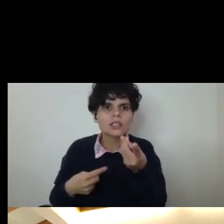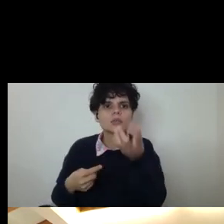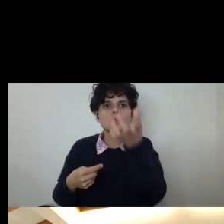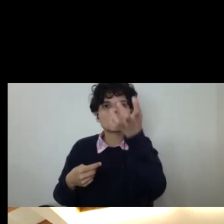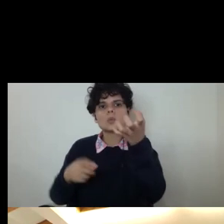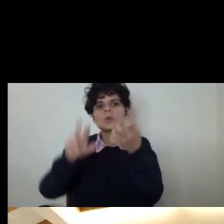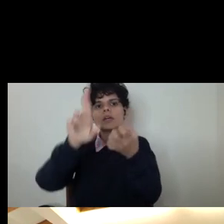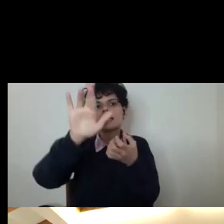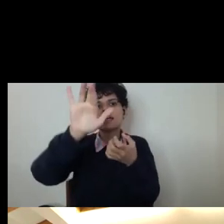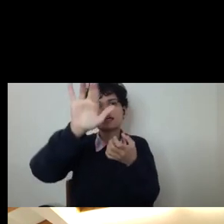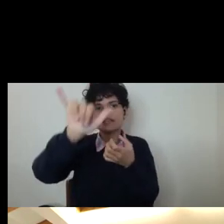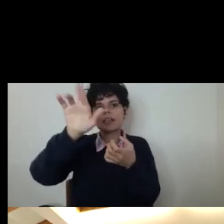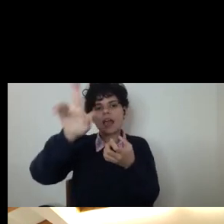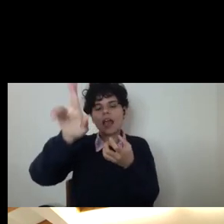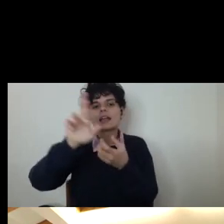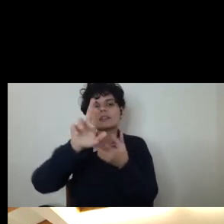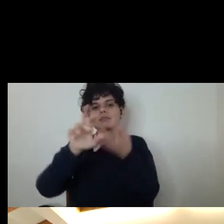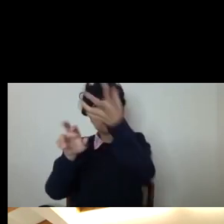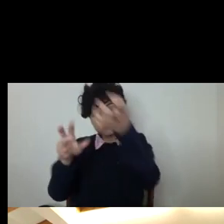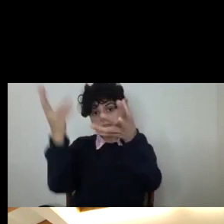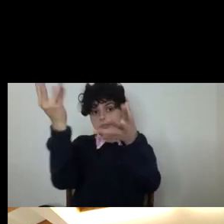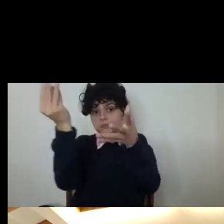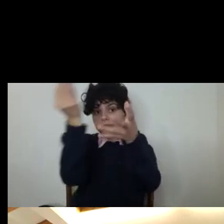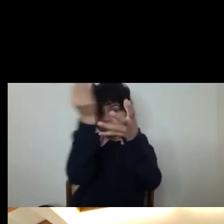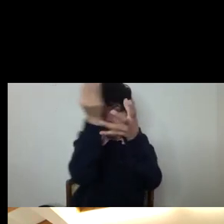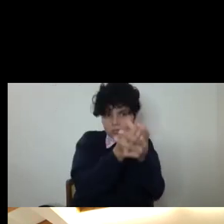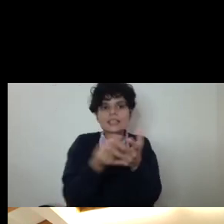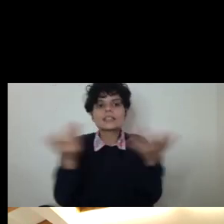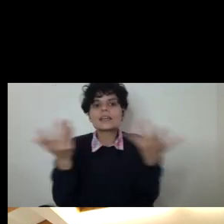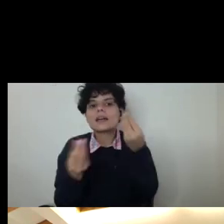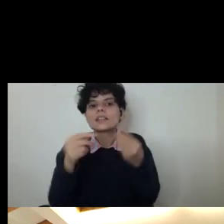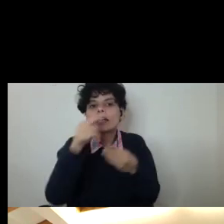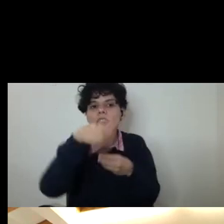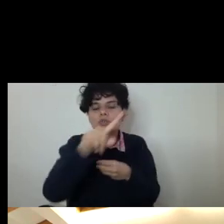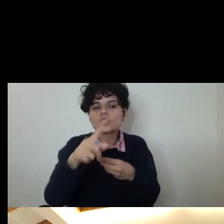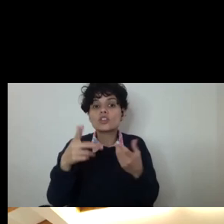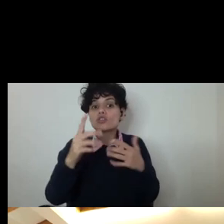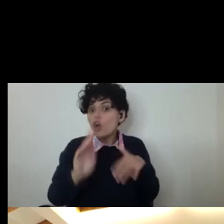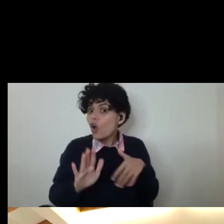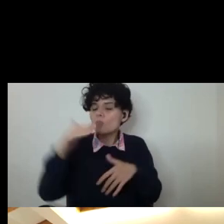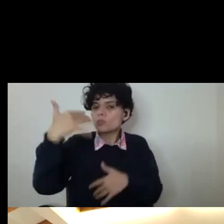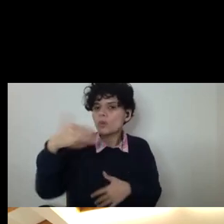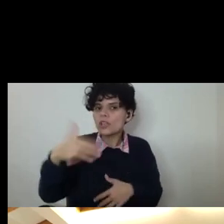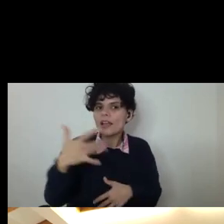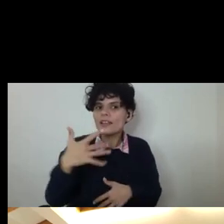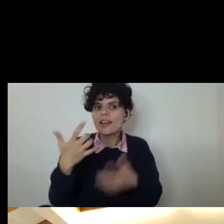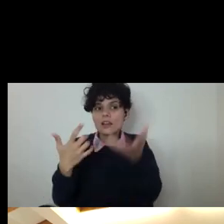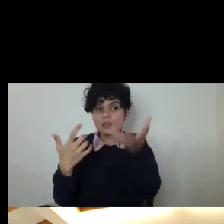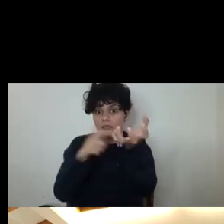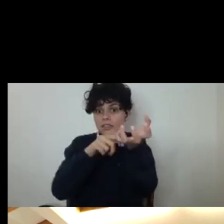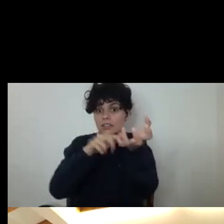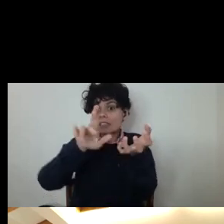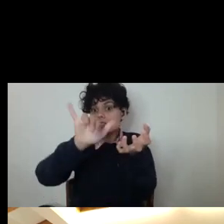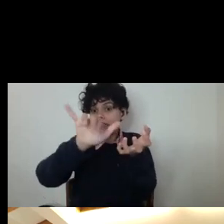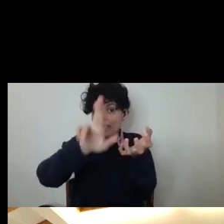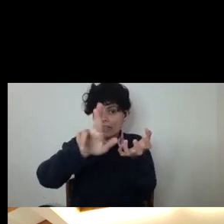Porque lo que quiero mostrarles a ustedes es que en esto, en todo este proceso, es súper importante la participación de los receptores de ranolina.